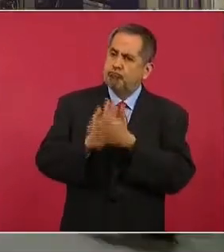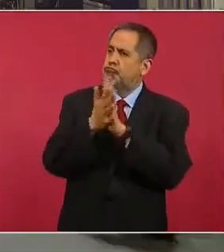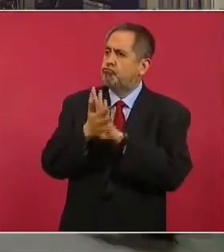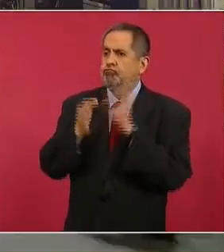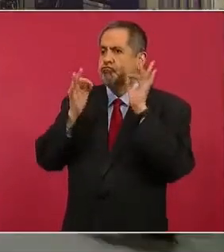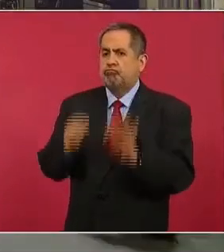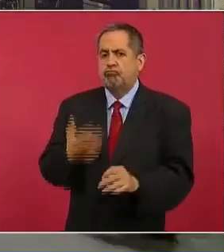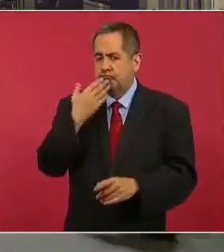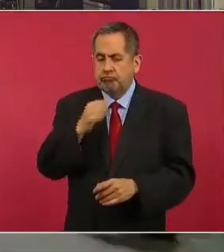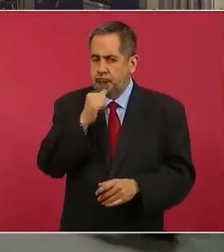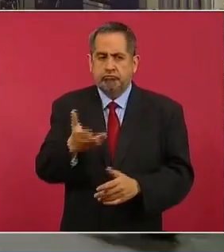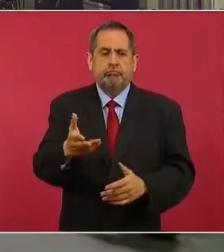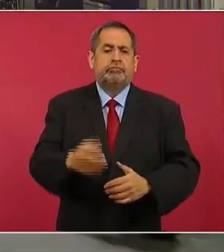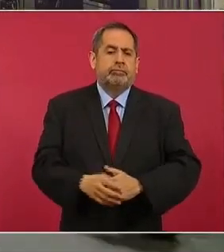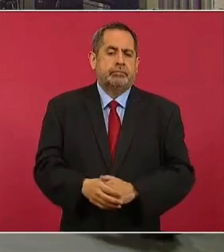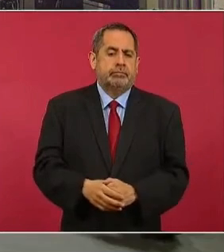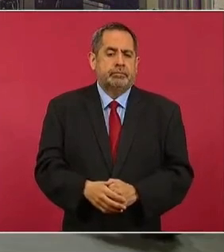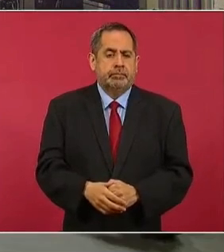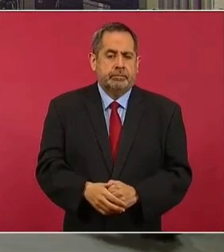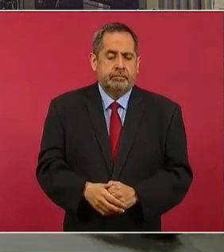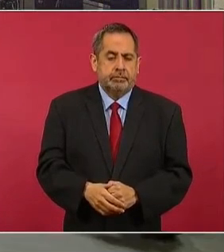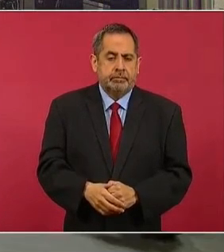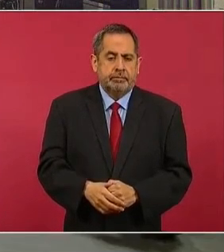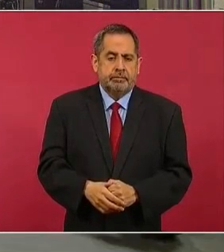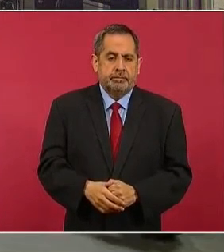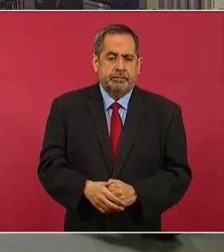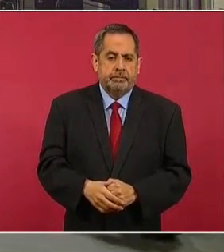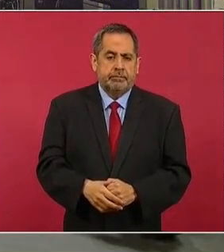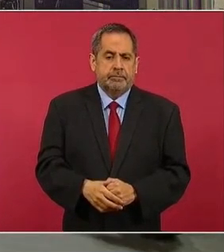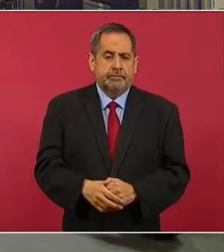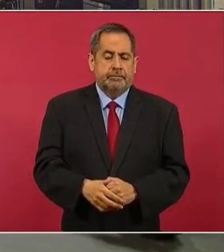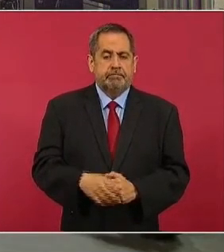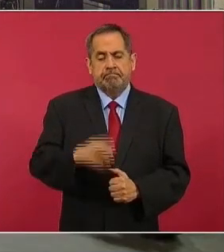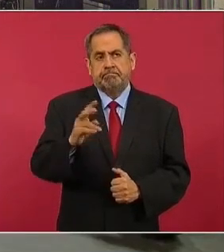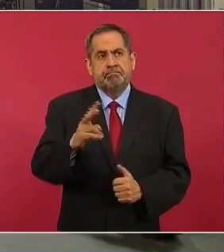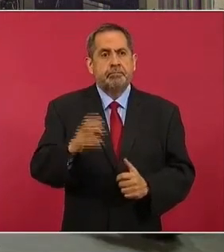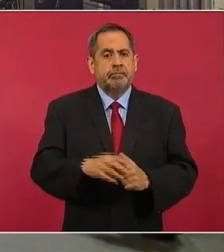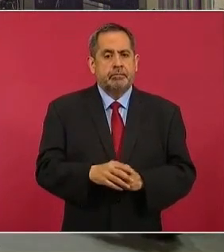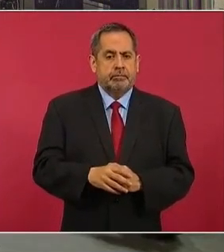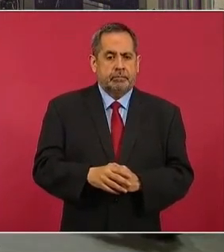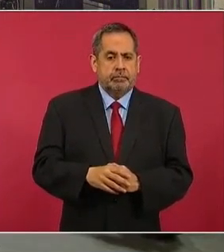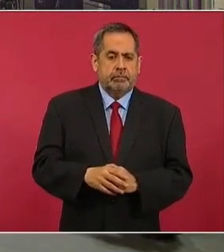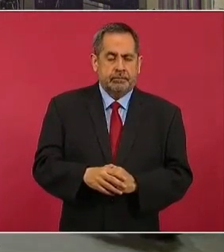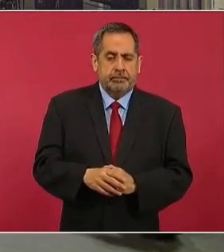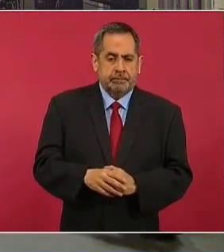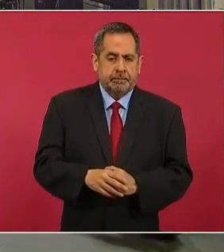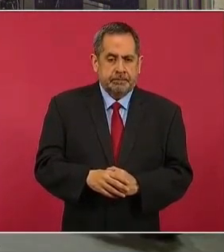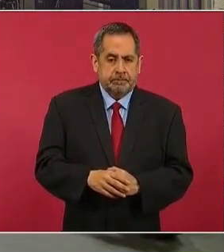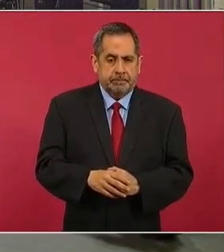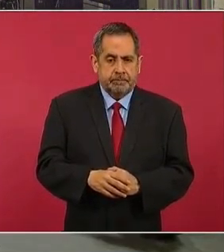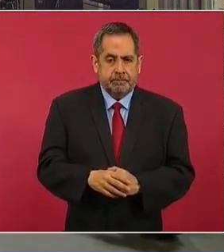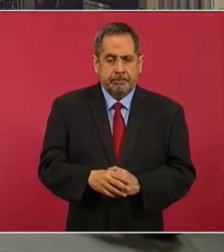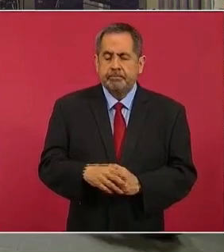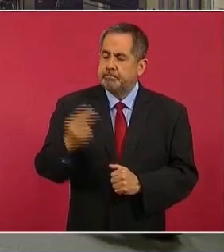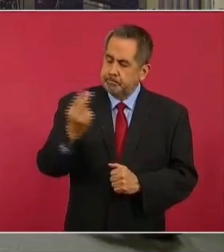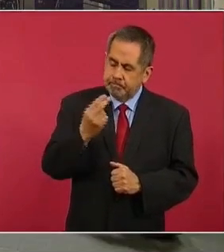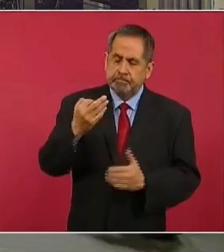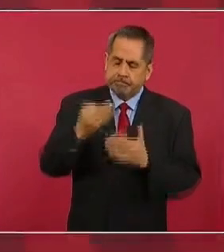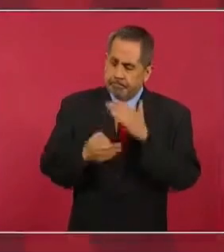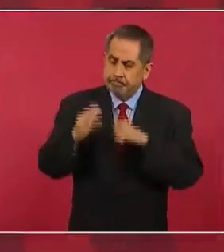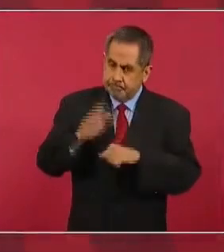país? Bueno, la verdad es que hace falta avanzar más